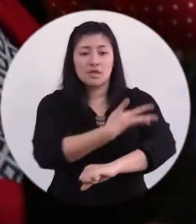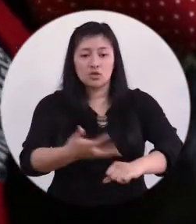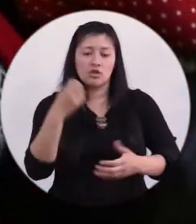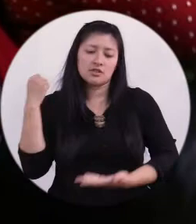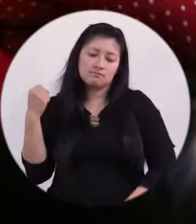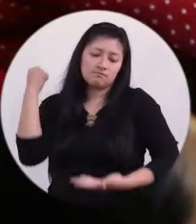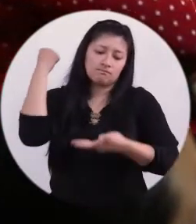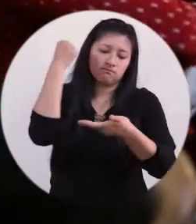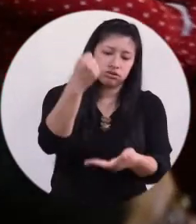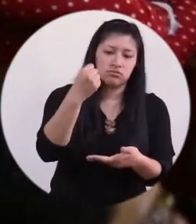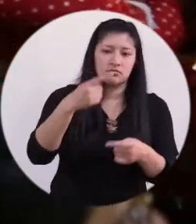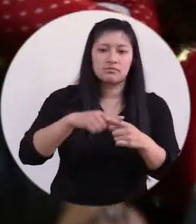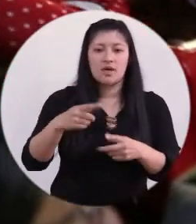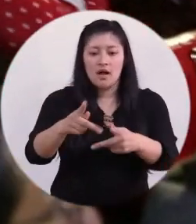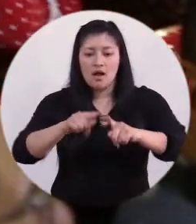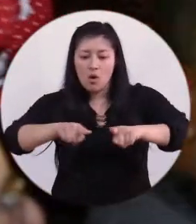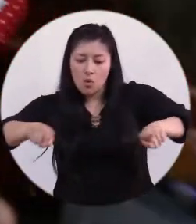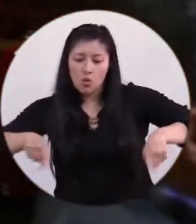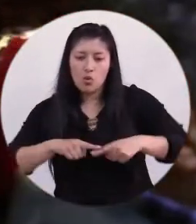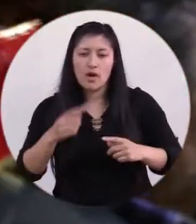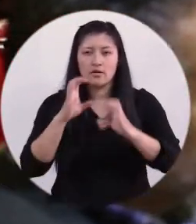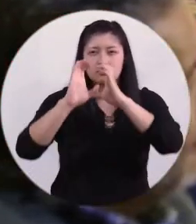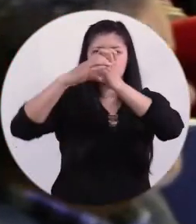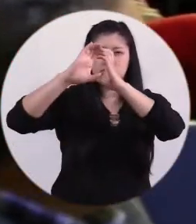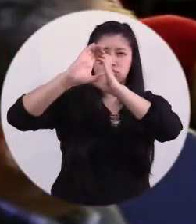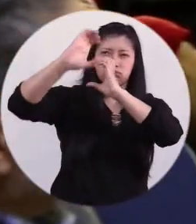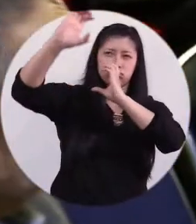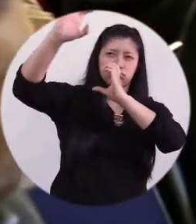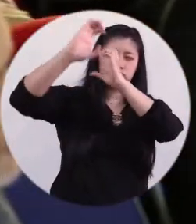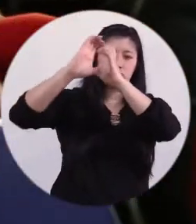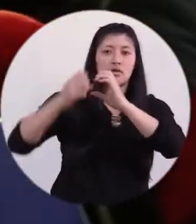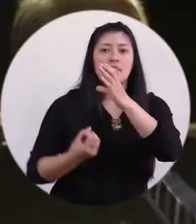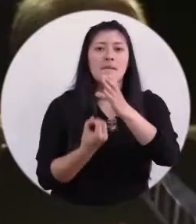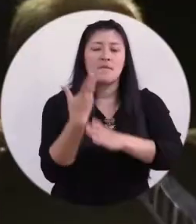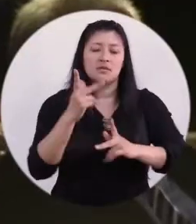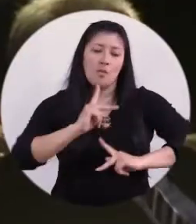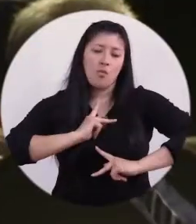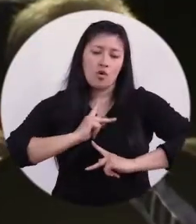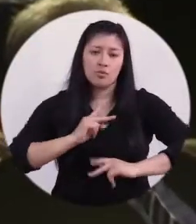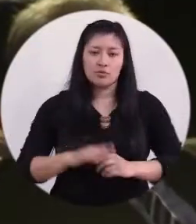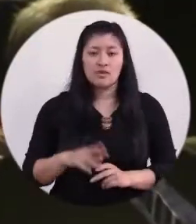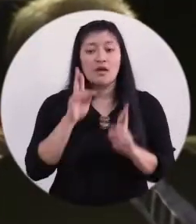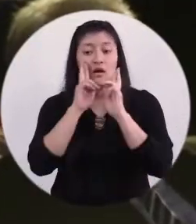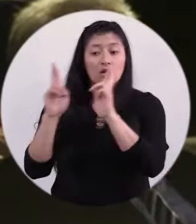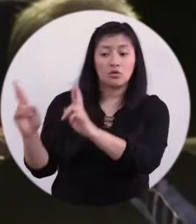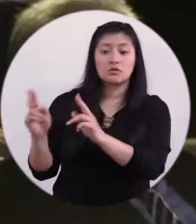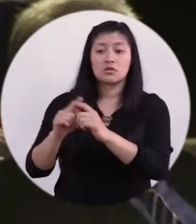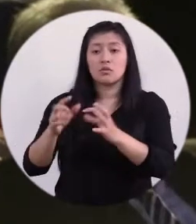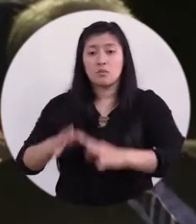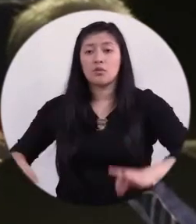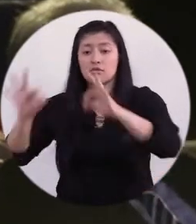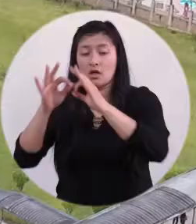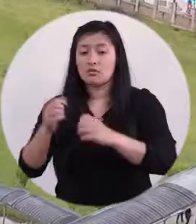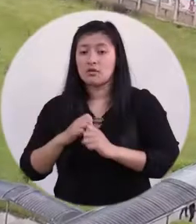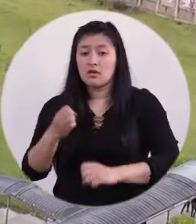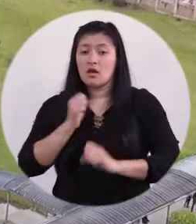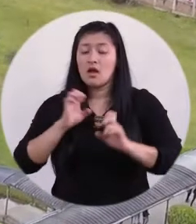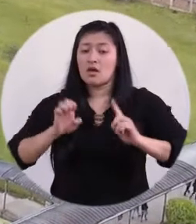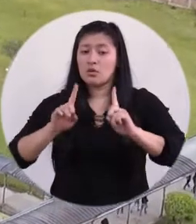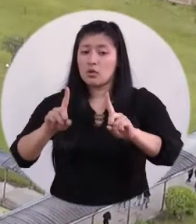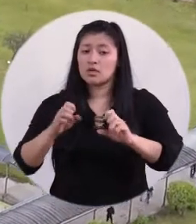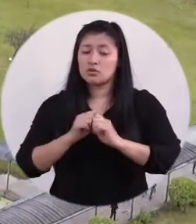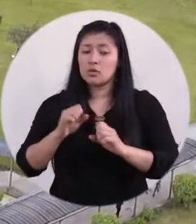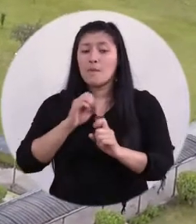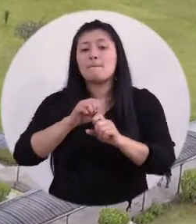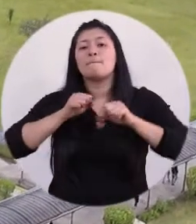que 20 mil millones de pesos dispondrá la gobernación de nariño para construir el observatorio astronómico de pasto reconociendo la